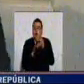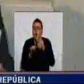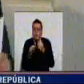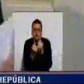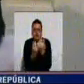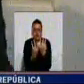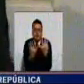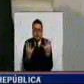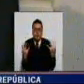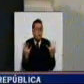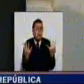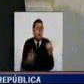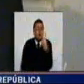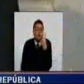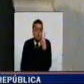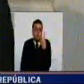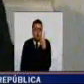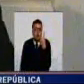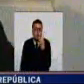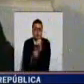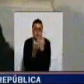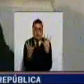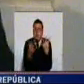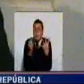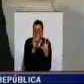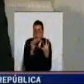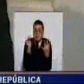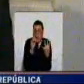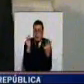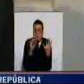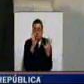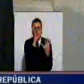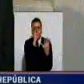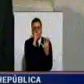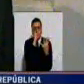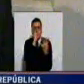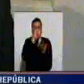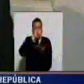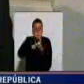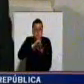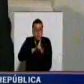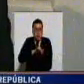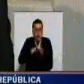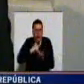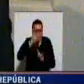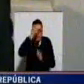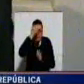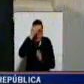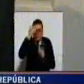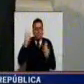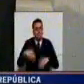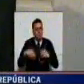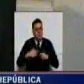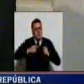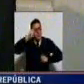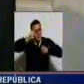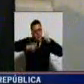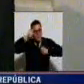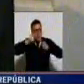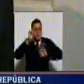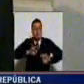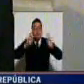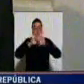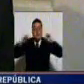No buscaron más oferentes. Si yo estoy haciendo, dentro de la moralidad administrativa, una subasta, lo que quiero es que